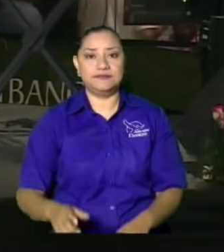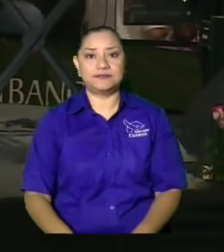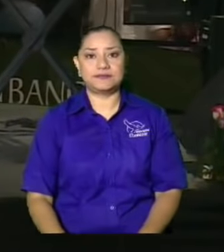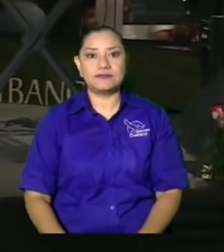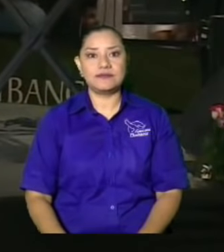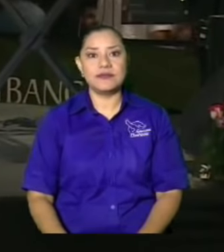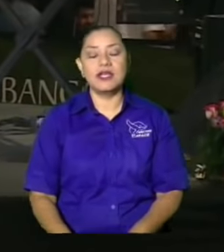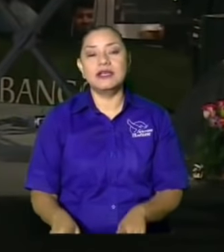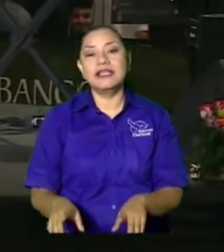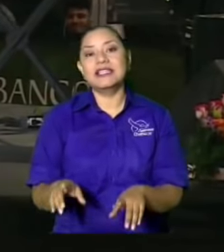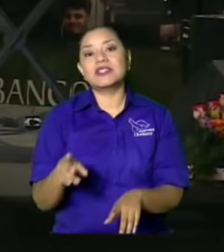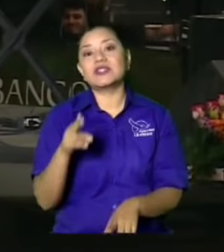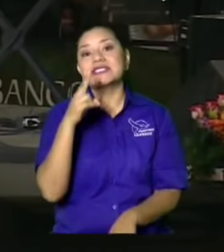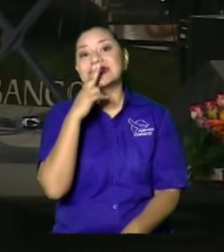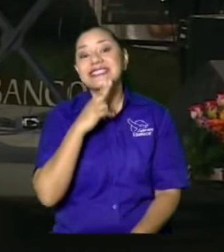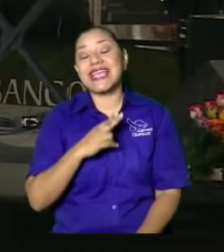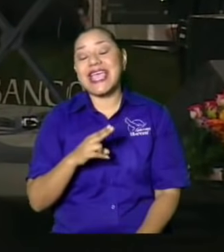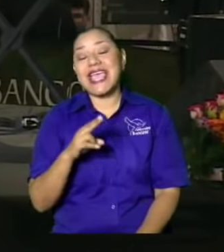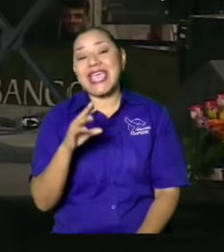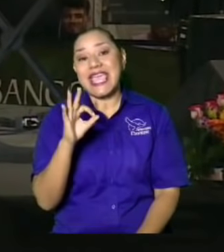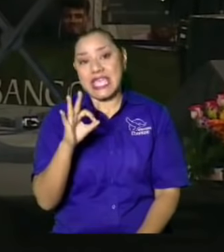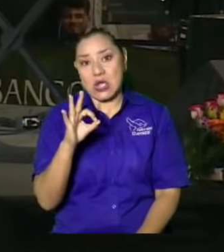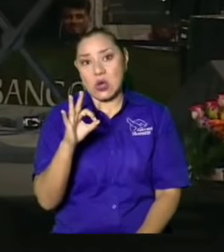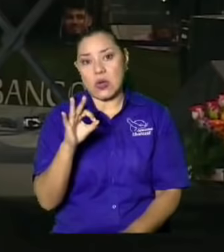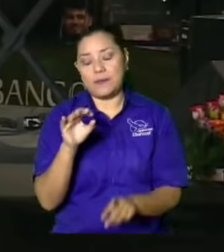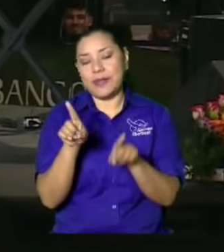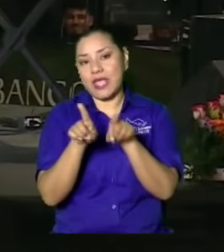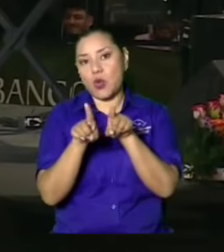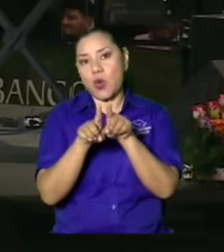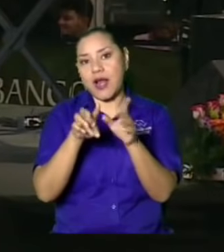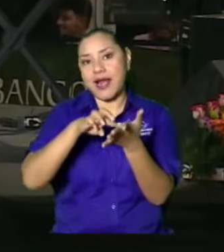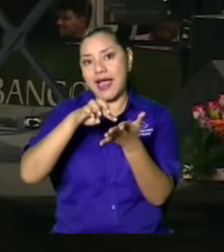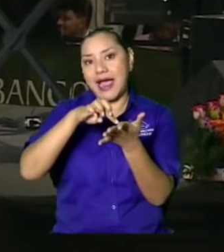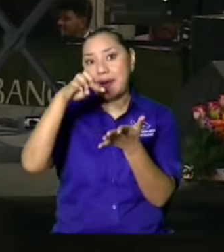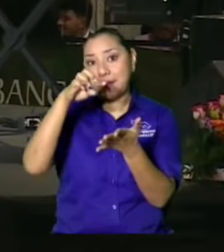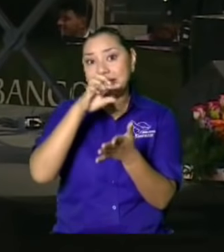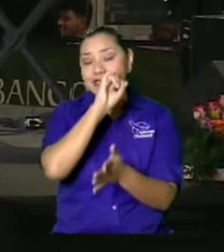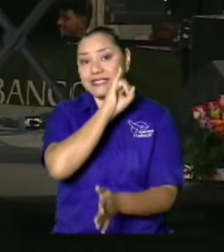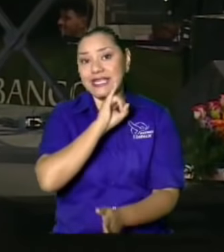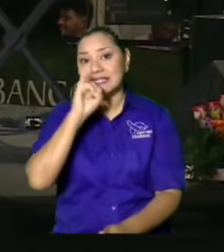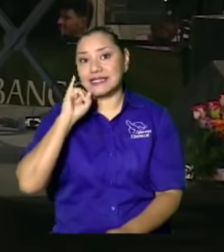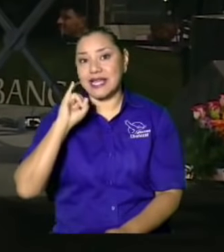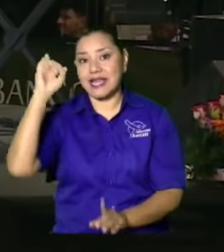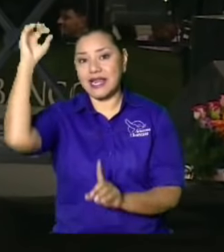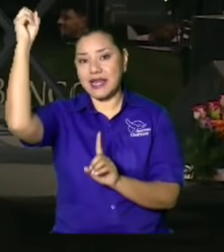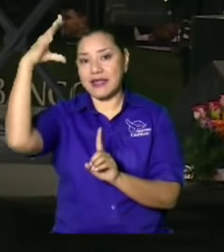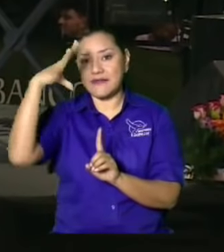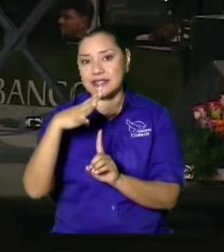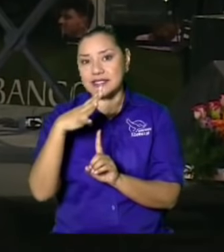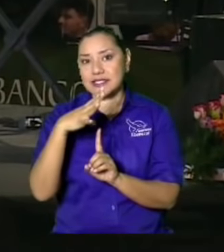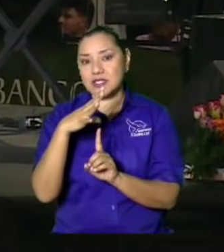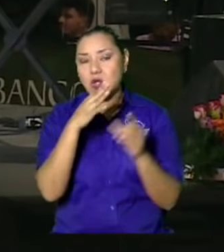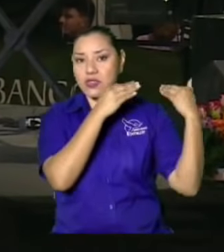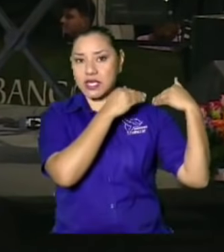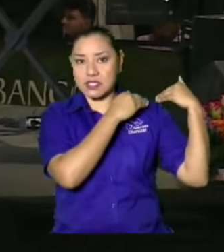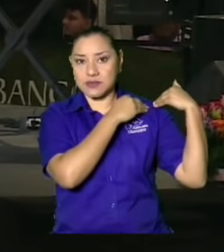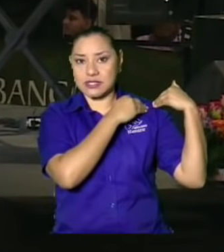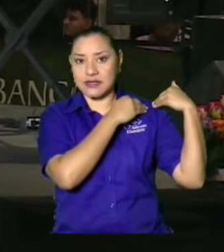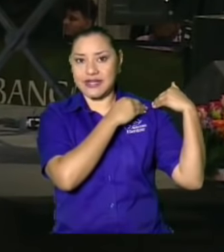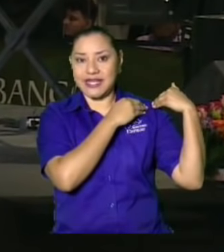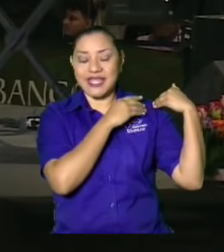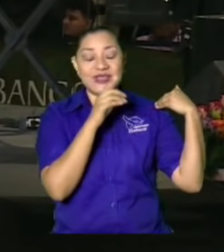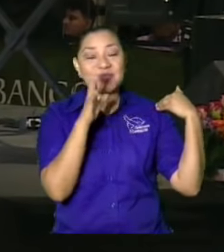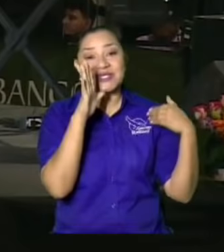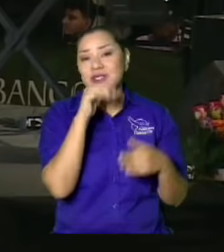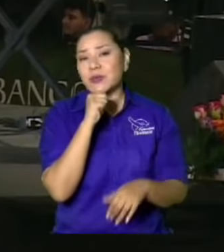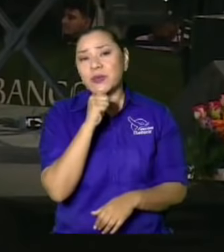Entonces Israel vivió solo bajo la responsabilidad de Dios, pero no bajo la bendición. Le da gloria a Dios. Entonces nosotros no podemos